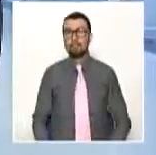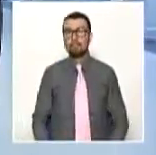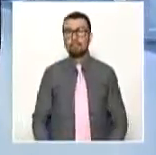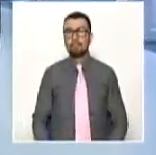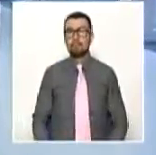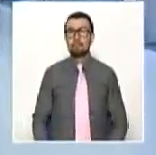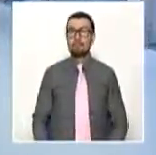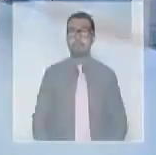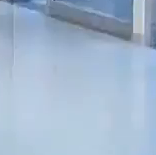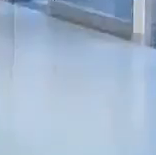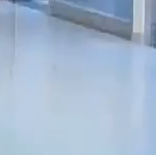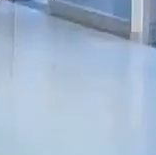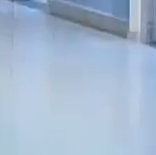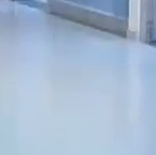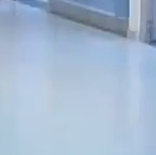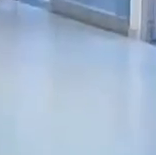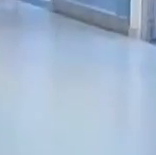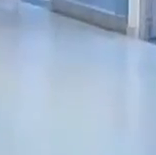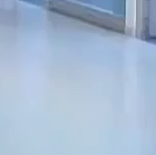gracias.